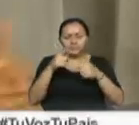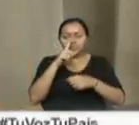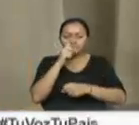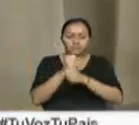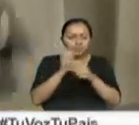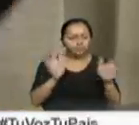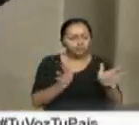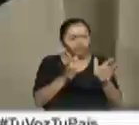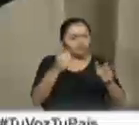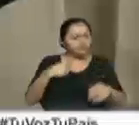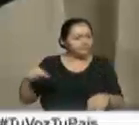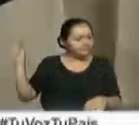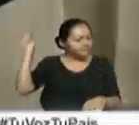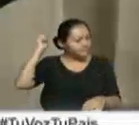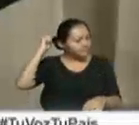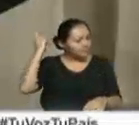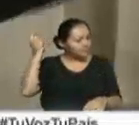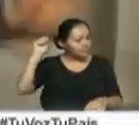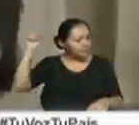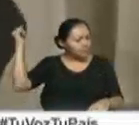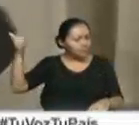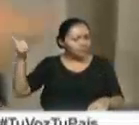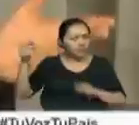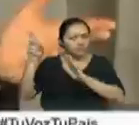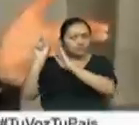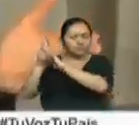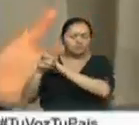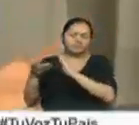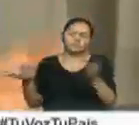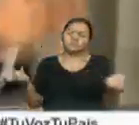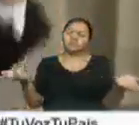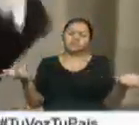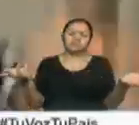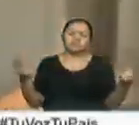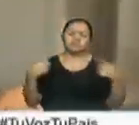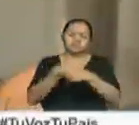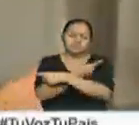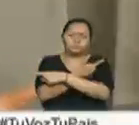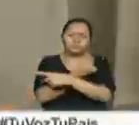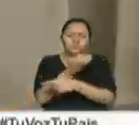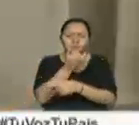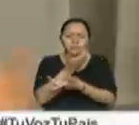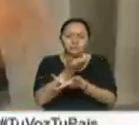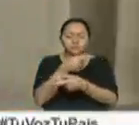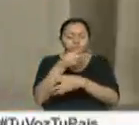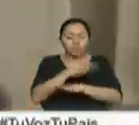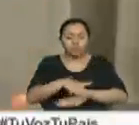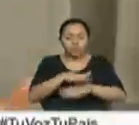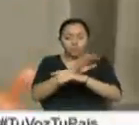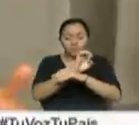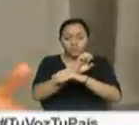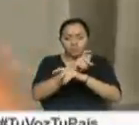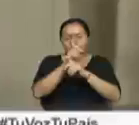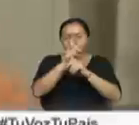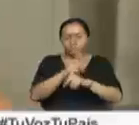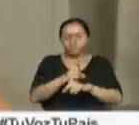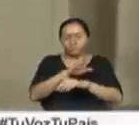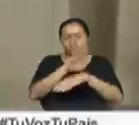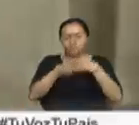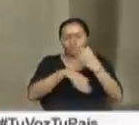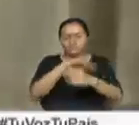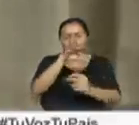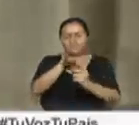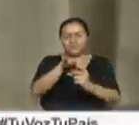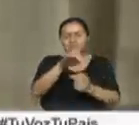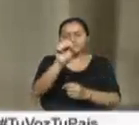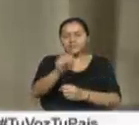quieres trabajar por tu país cuando tienes tu plata en un paraíso fiscal? Es una inconsistencia intolerable. Entonces, el pueblo ecuatoriano votó sí